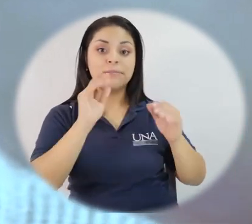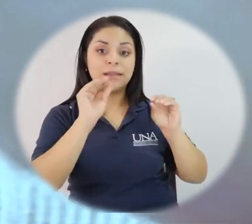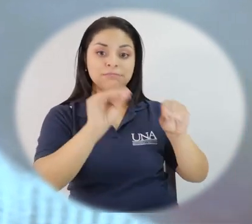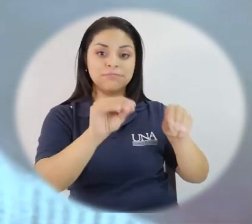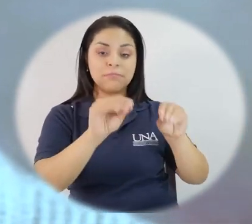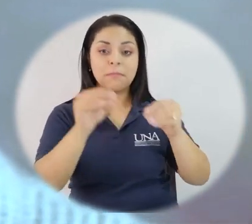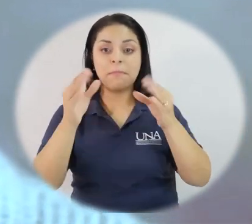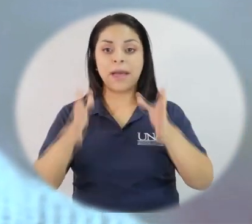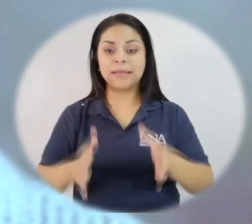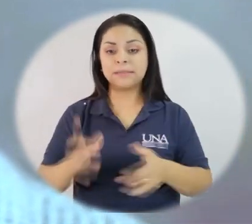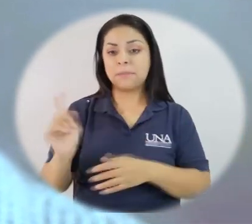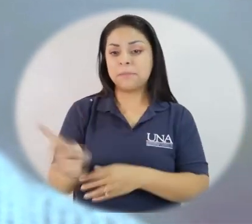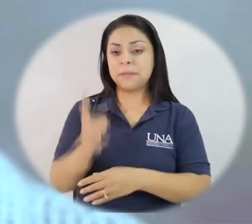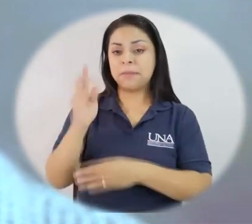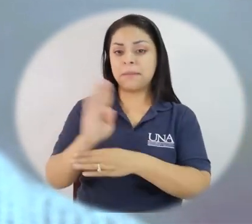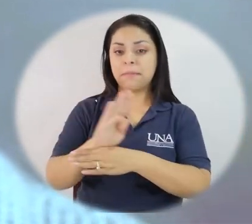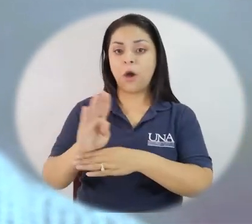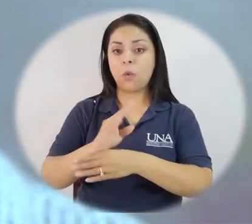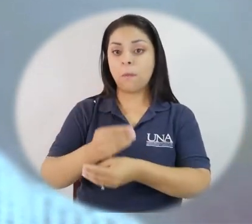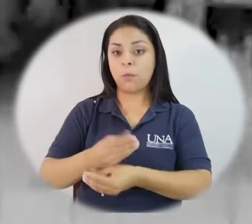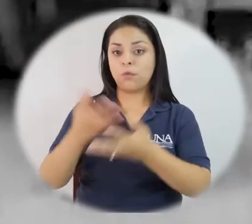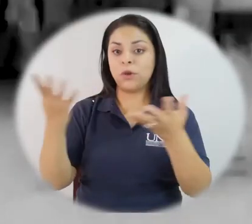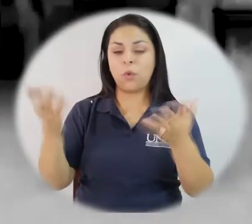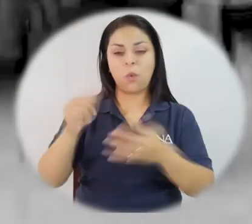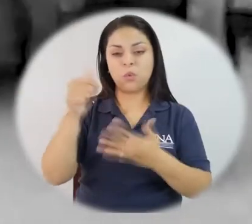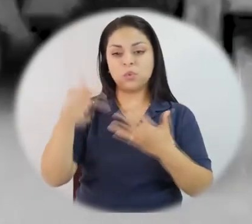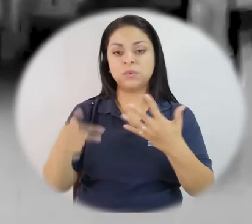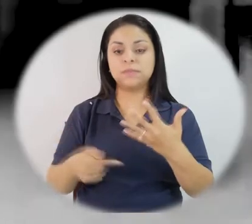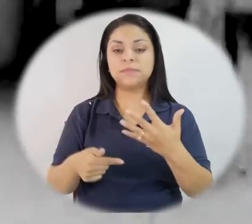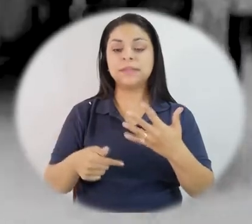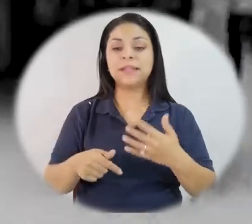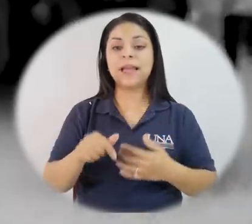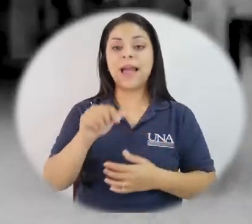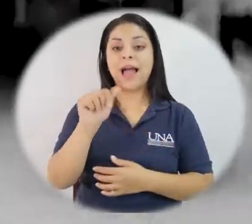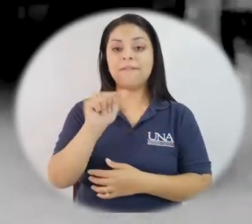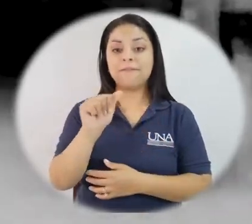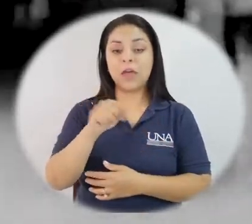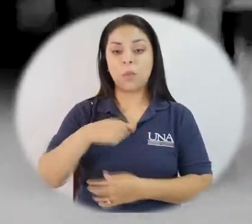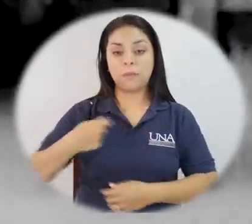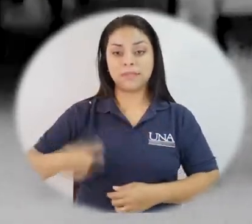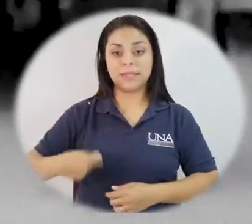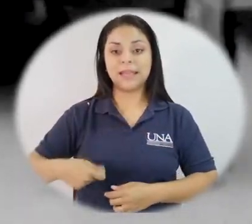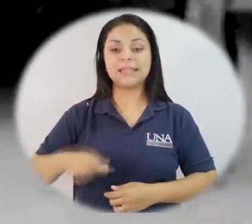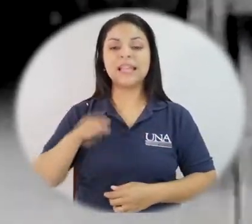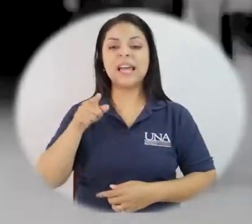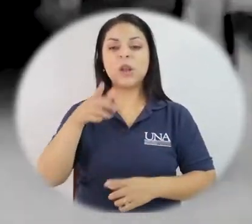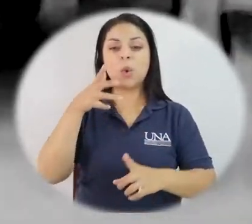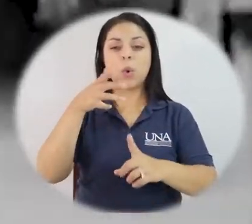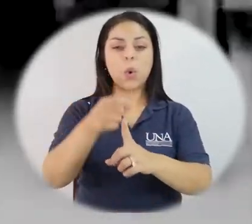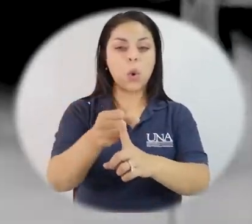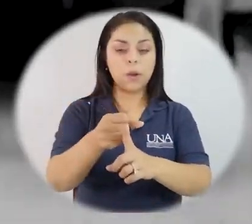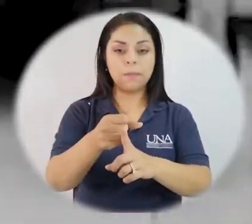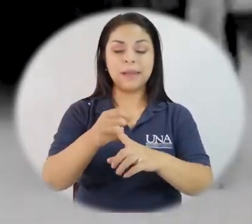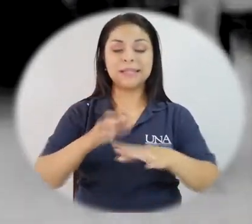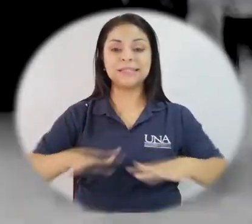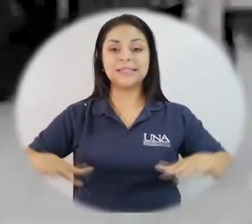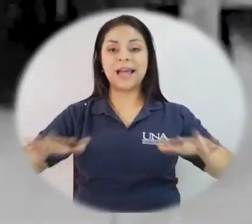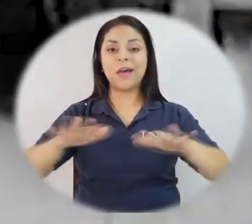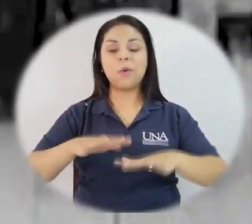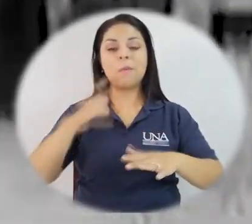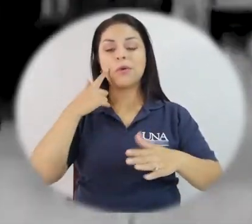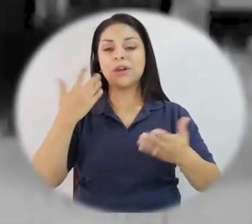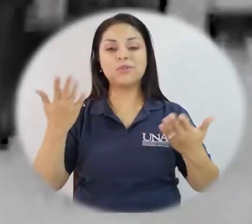primer banco público, entre otros. Don Alfredo sufrió un golpe de estado de las élites descontentas con las